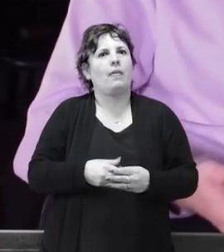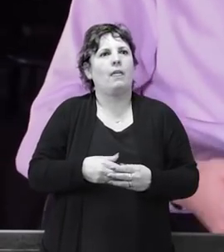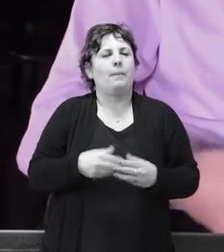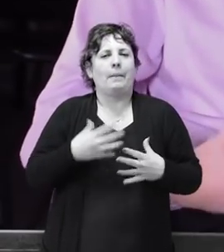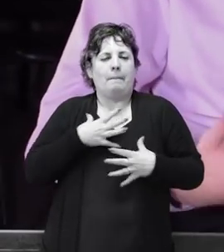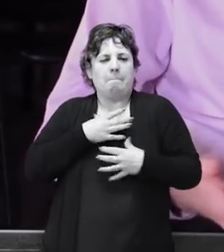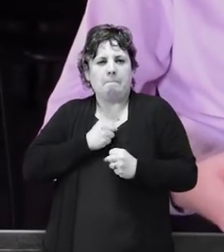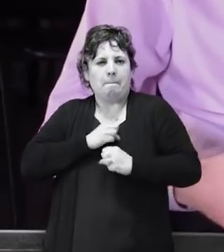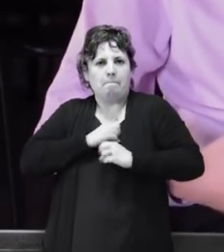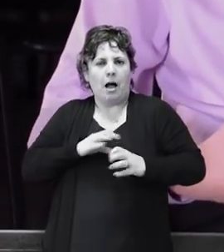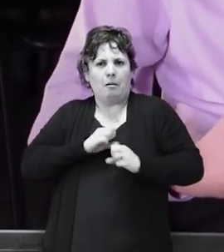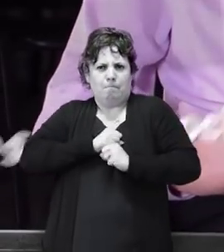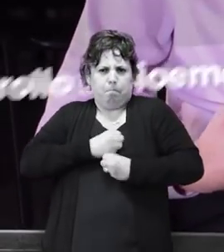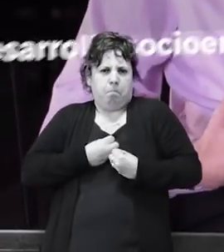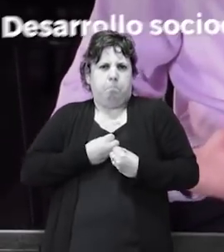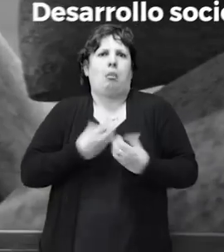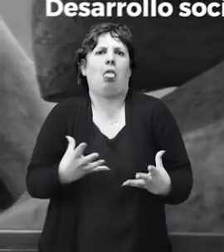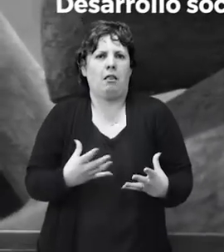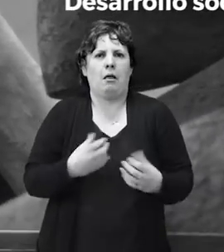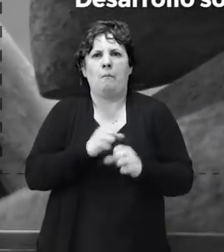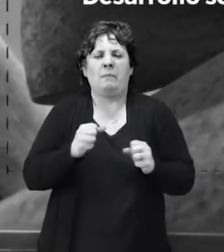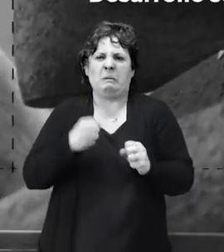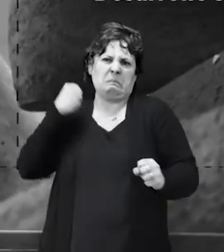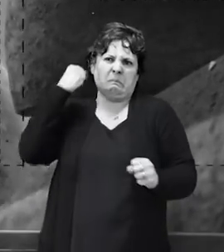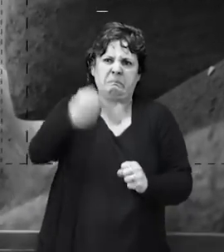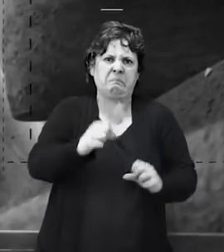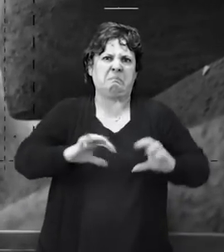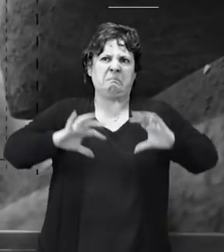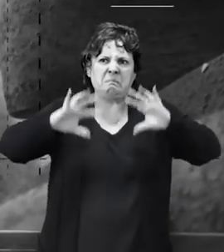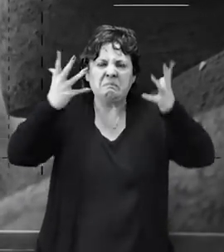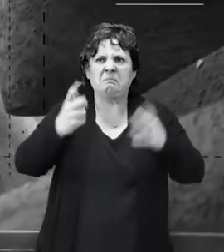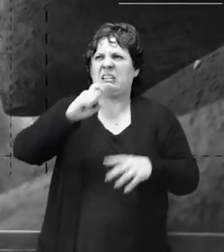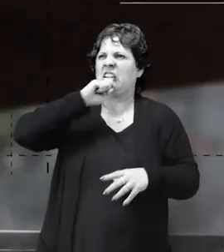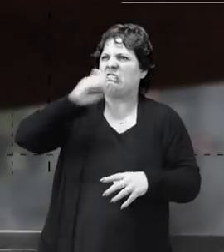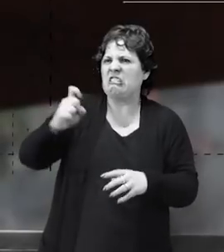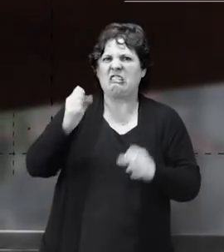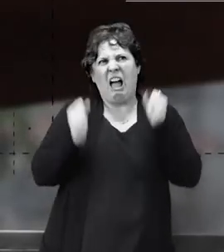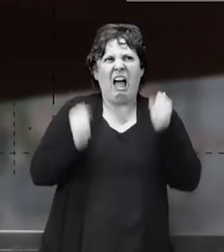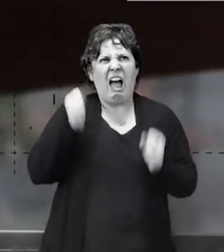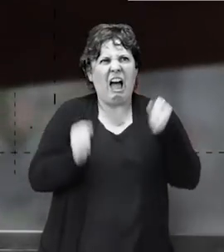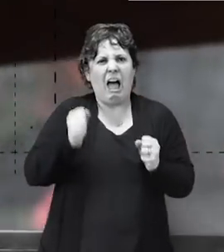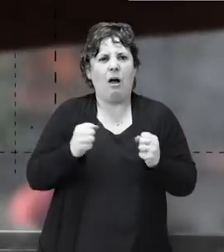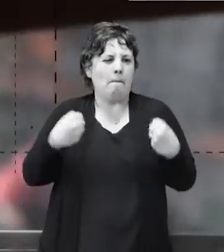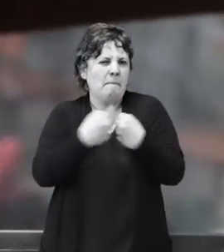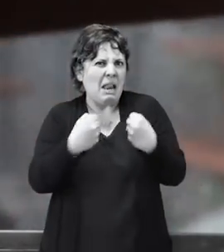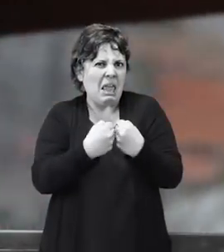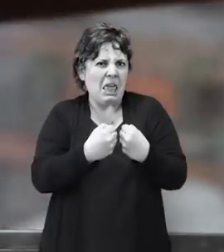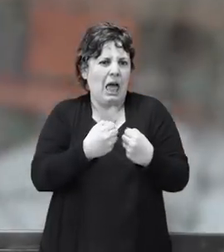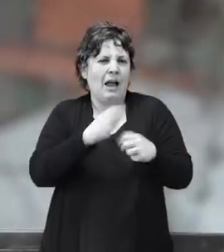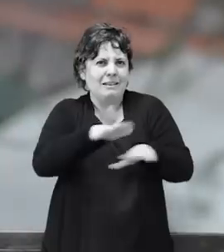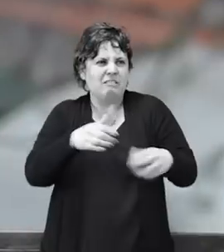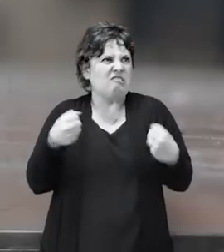canalizar el malestar hacia afuera, o sea, en términos de agresión, frustración, enojo. Si se pelea con otros niños. Si se pelea, si...